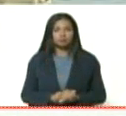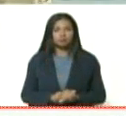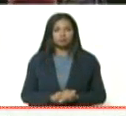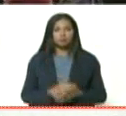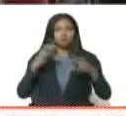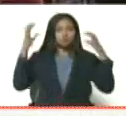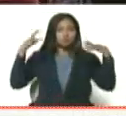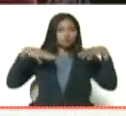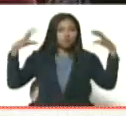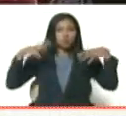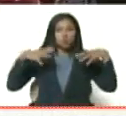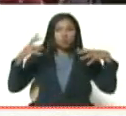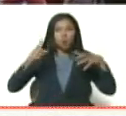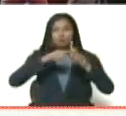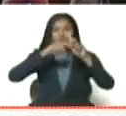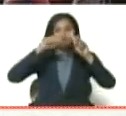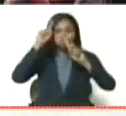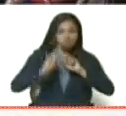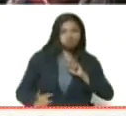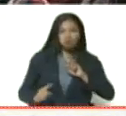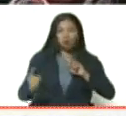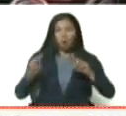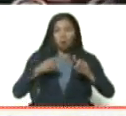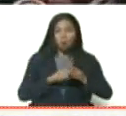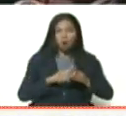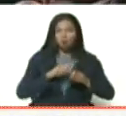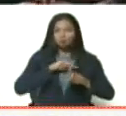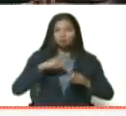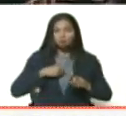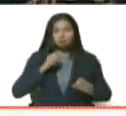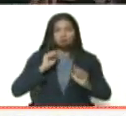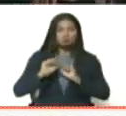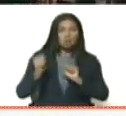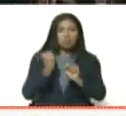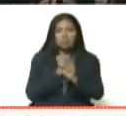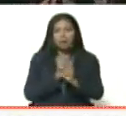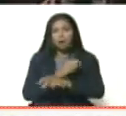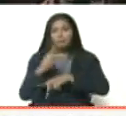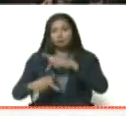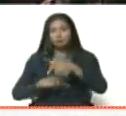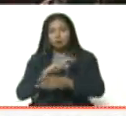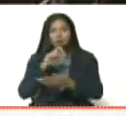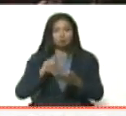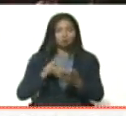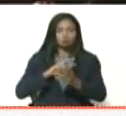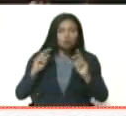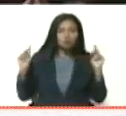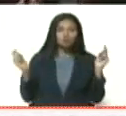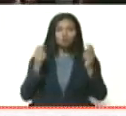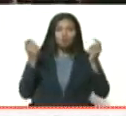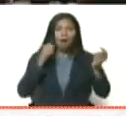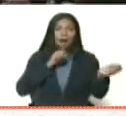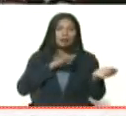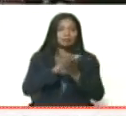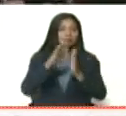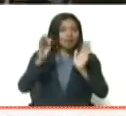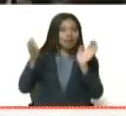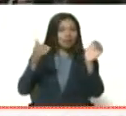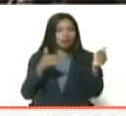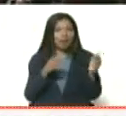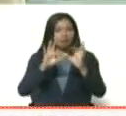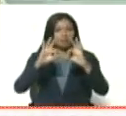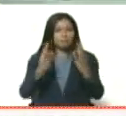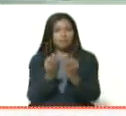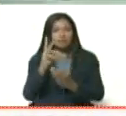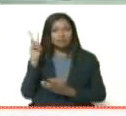llueva, truene o relampaguee, con trabajo y producción nacional le vamos a garantizar los CLAP a la